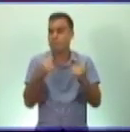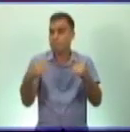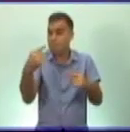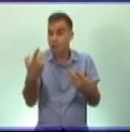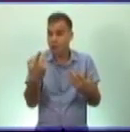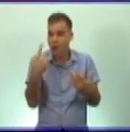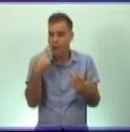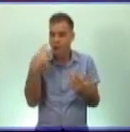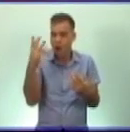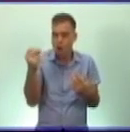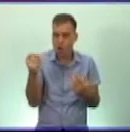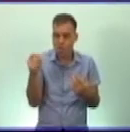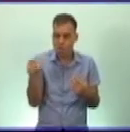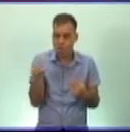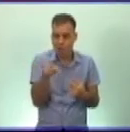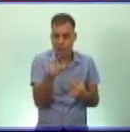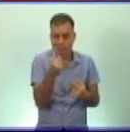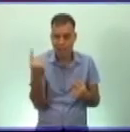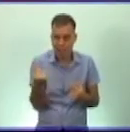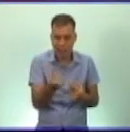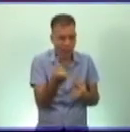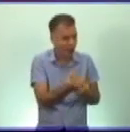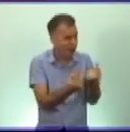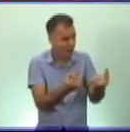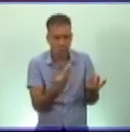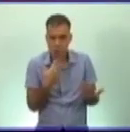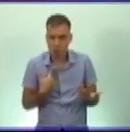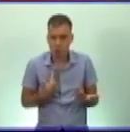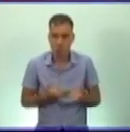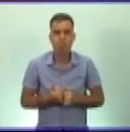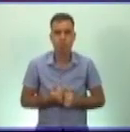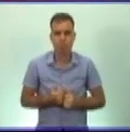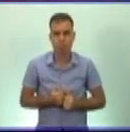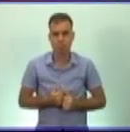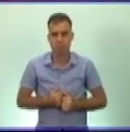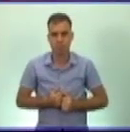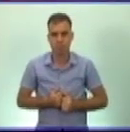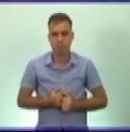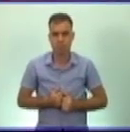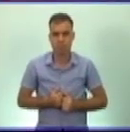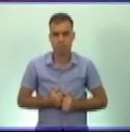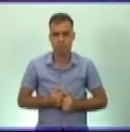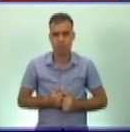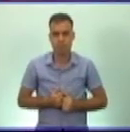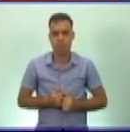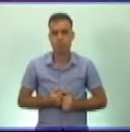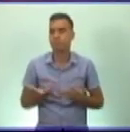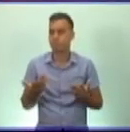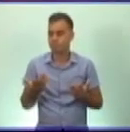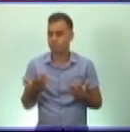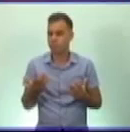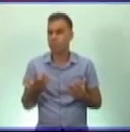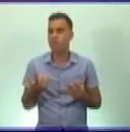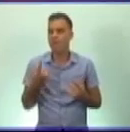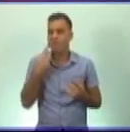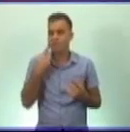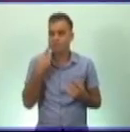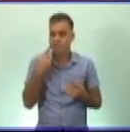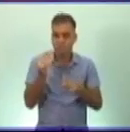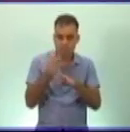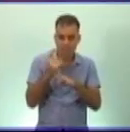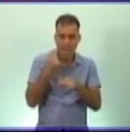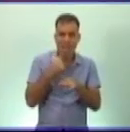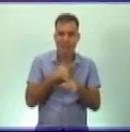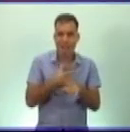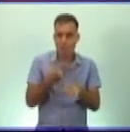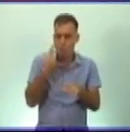los números de oxidación de cada elemento presente en esa reacción. Segundo, ver si hay variación o no, es decir, si hay